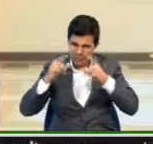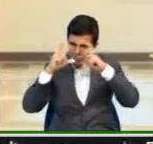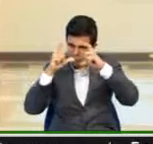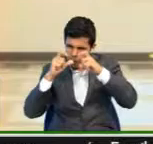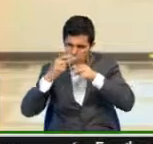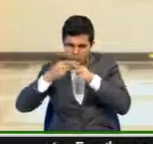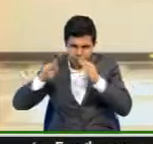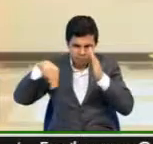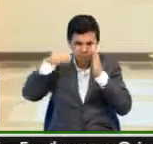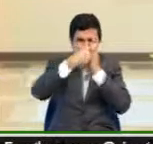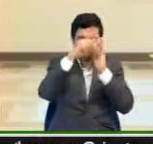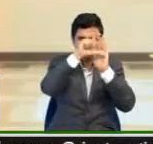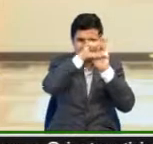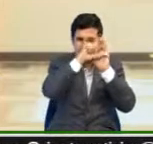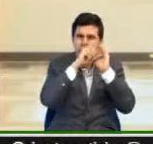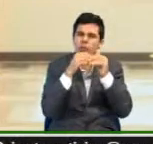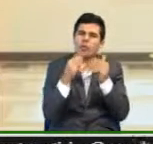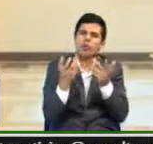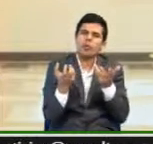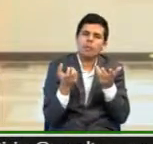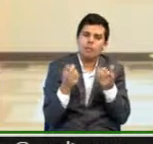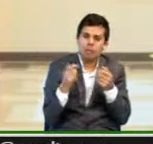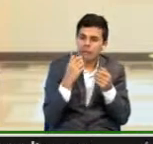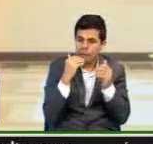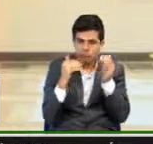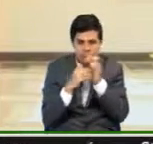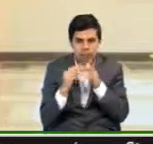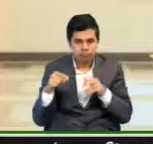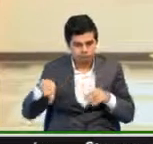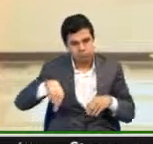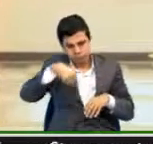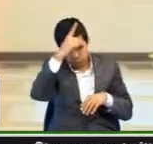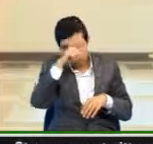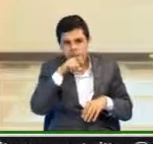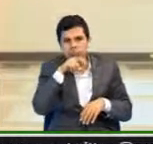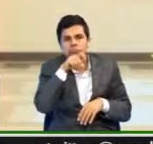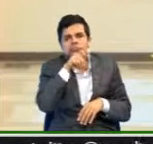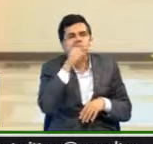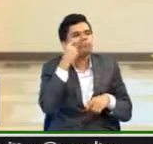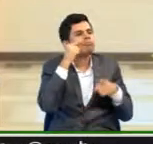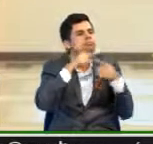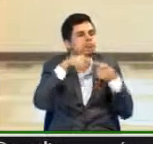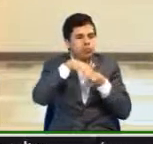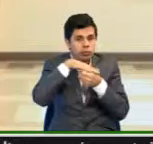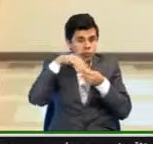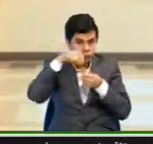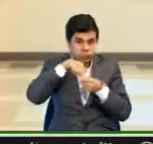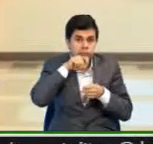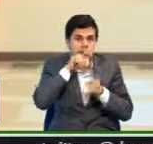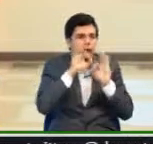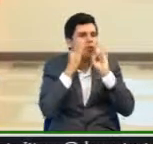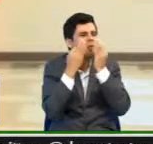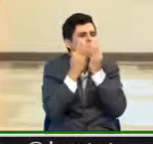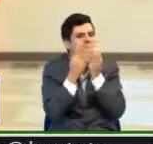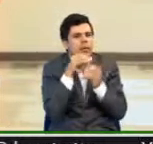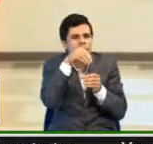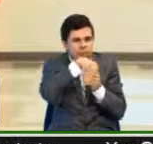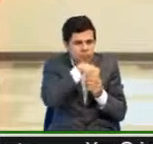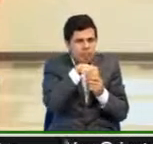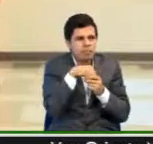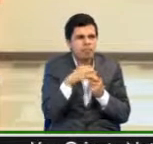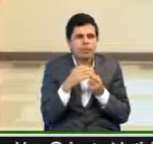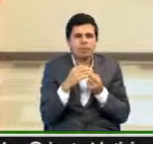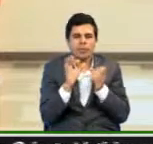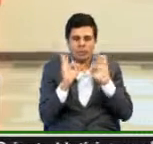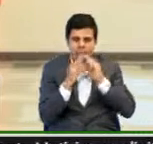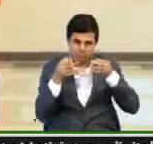si llegado el caso, sean enviados a Bucaramanga para buscarles su destino final acá, donde sus familiares o sus municipios de